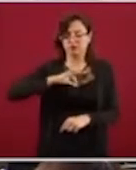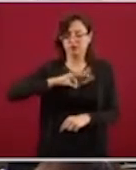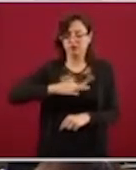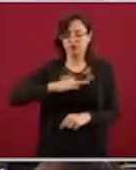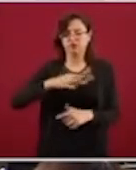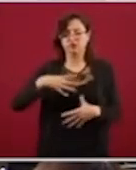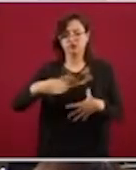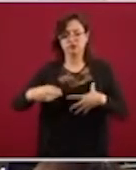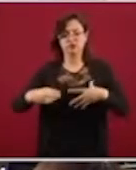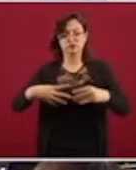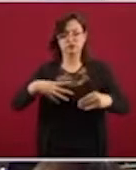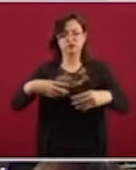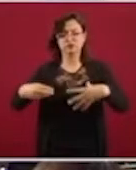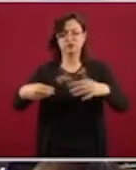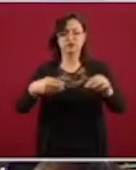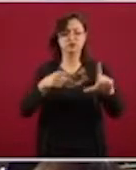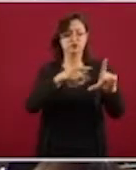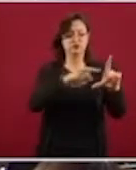el número de